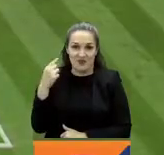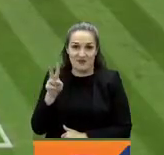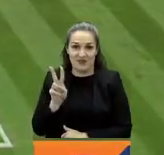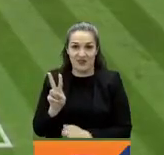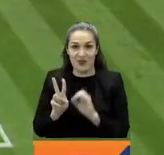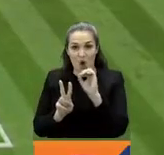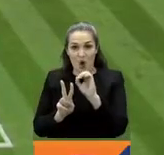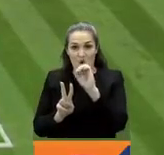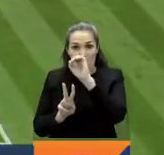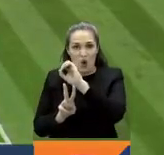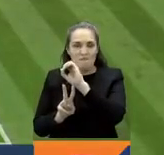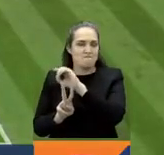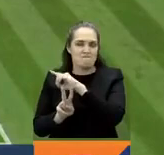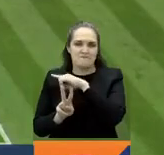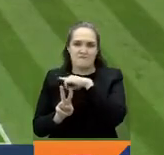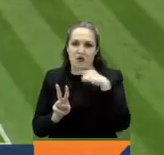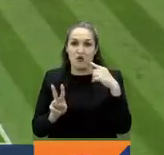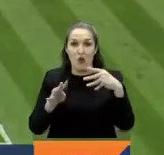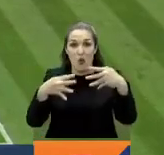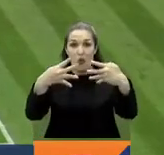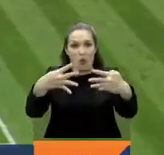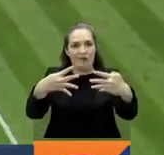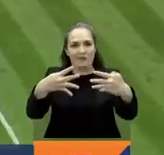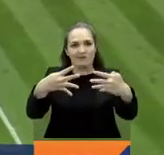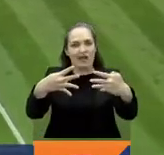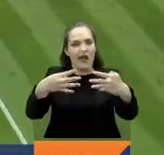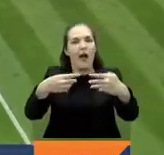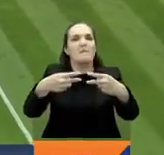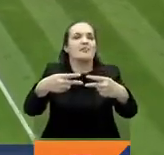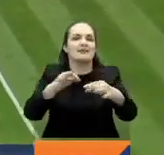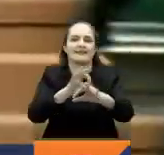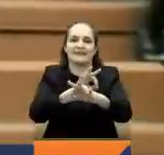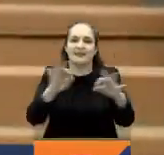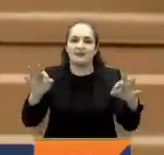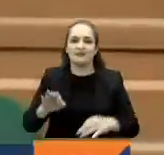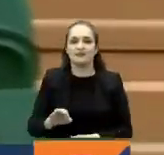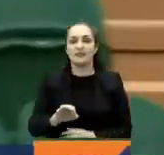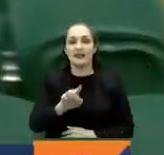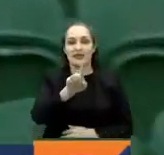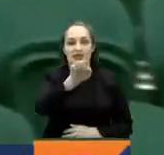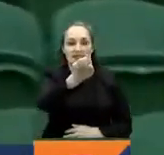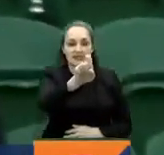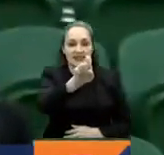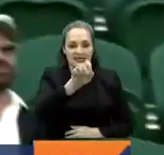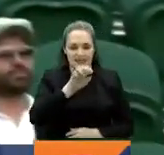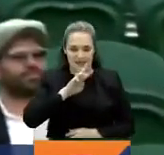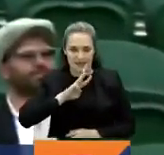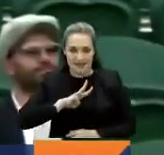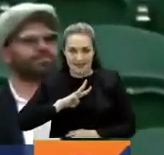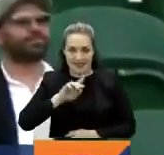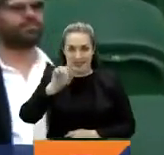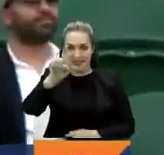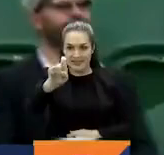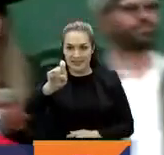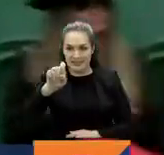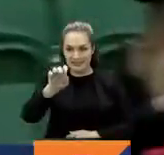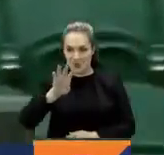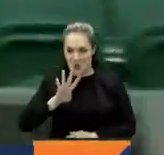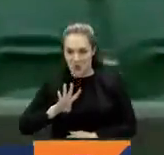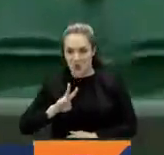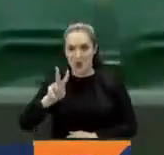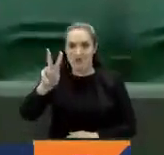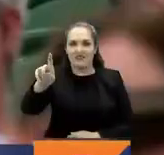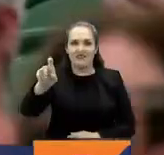de final del abierto británico al perder 6-3, 6-4, 7-6 con la pareja conformada por